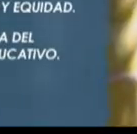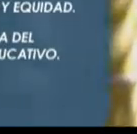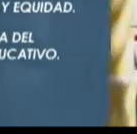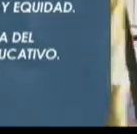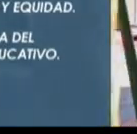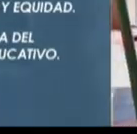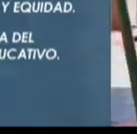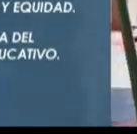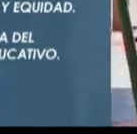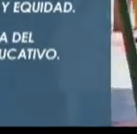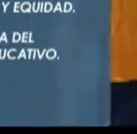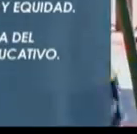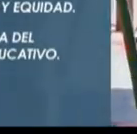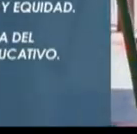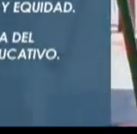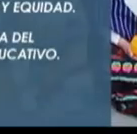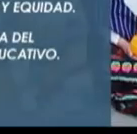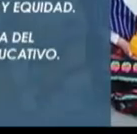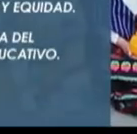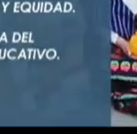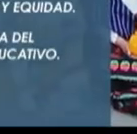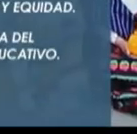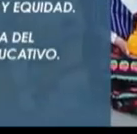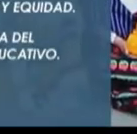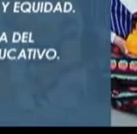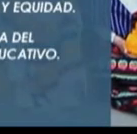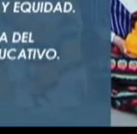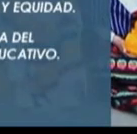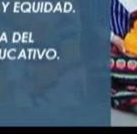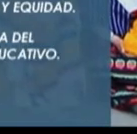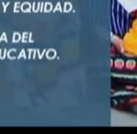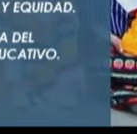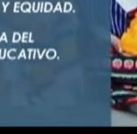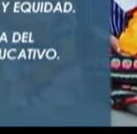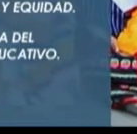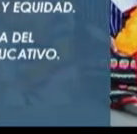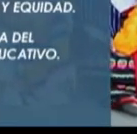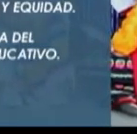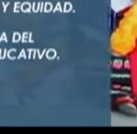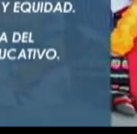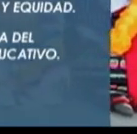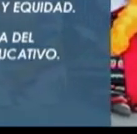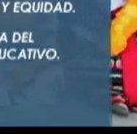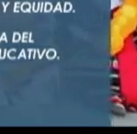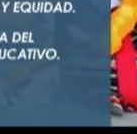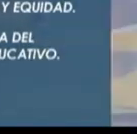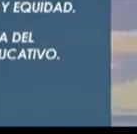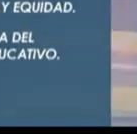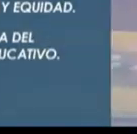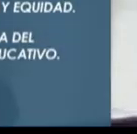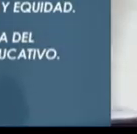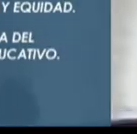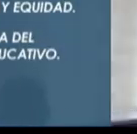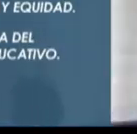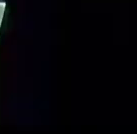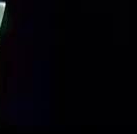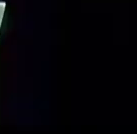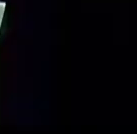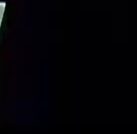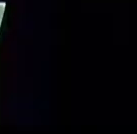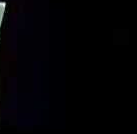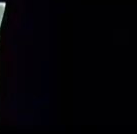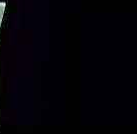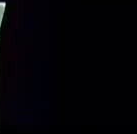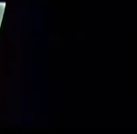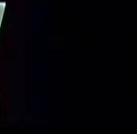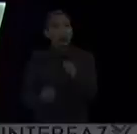XXI y puedan competir con las mismas oportunidades, asegura el secretario de Educación Pública, Otto Granados Roldán.